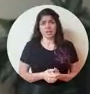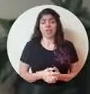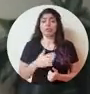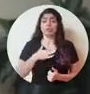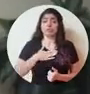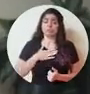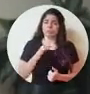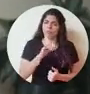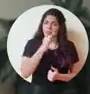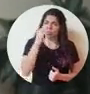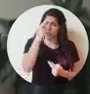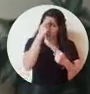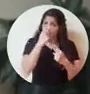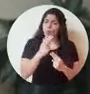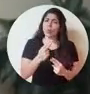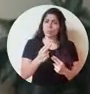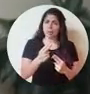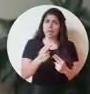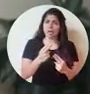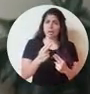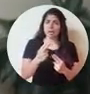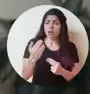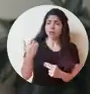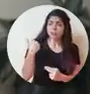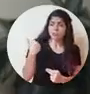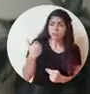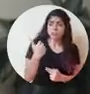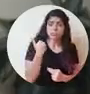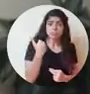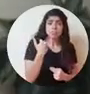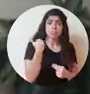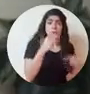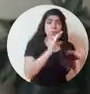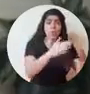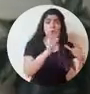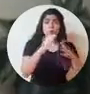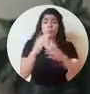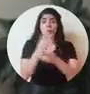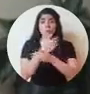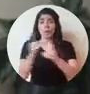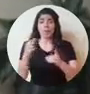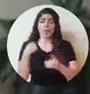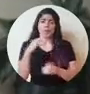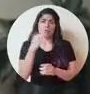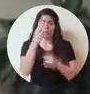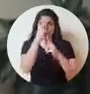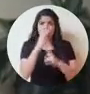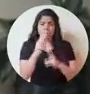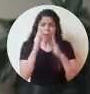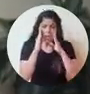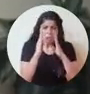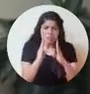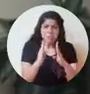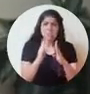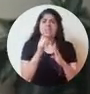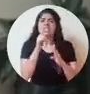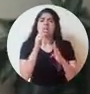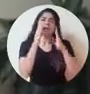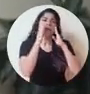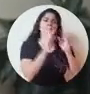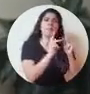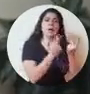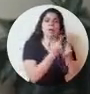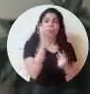con humildad el llamado de los sectores democráticos de la sociedad atendiendo el llamado de los